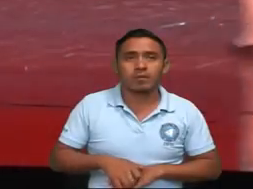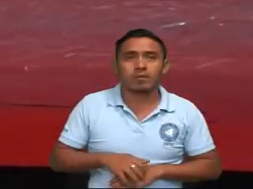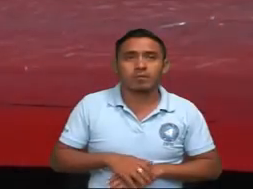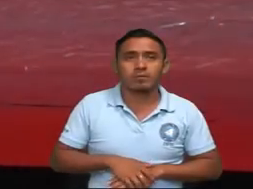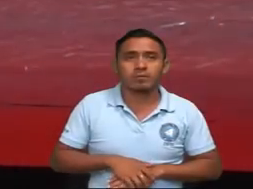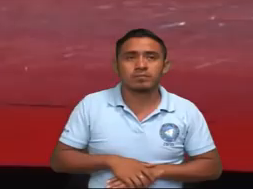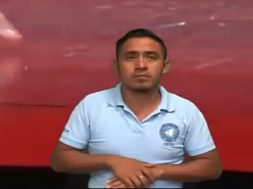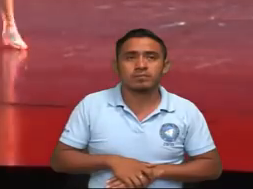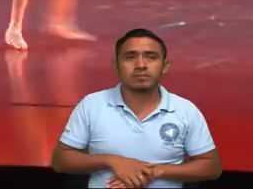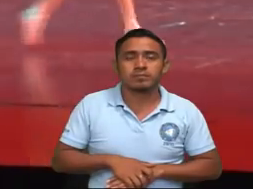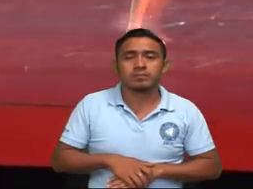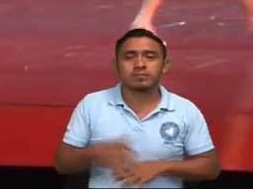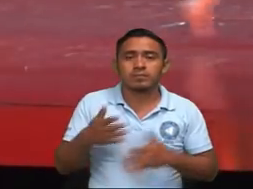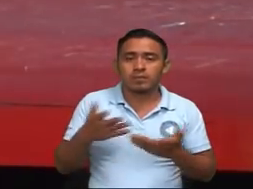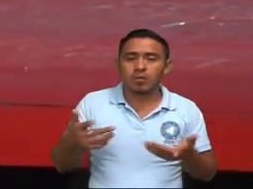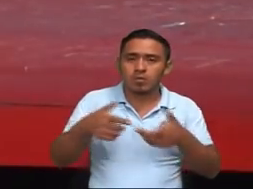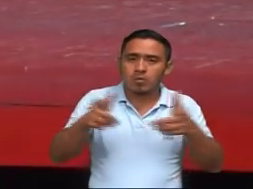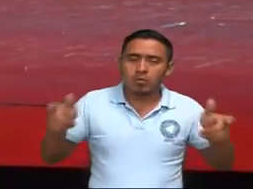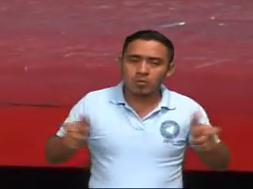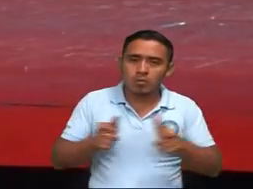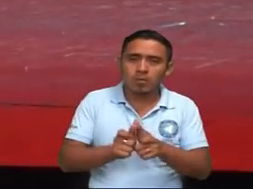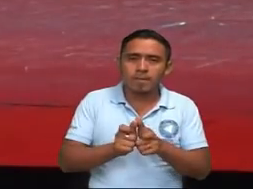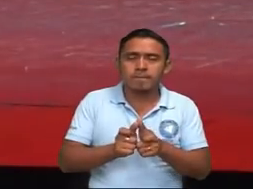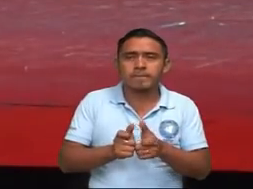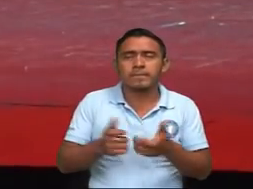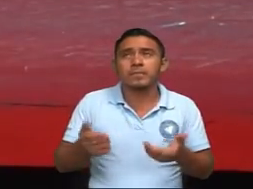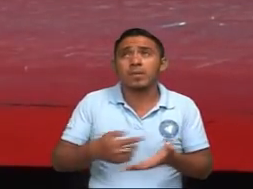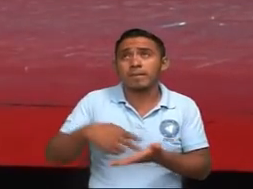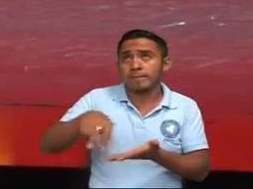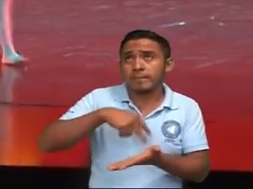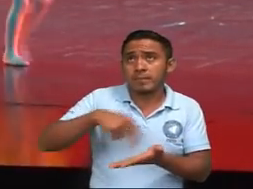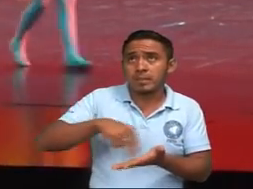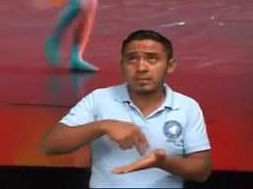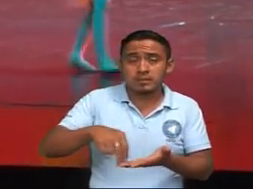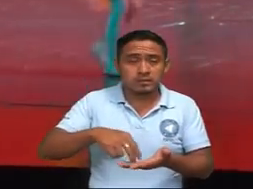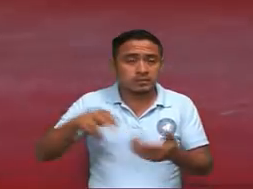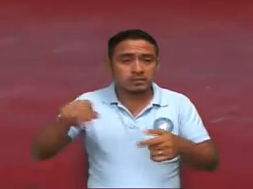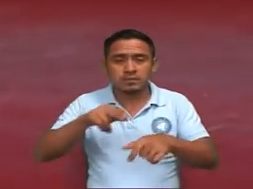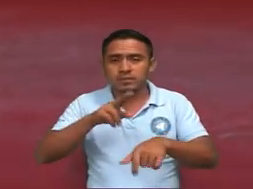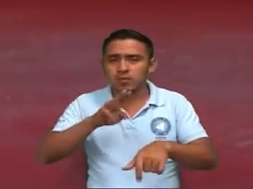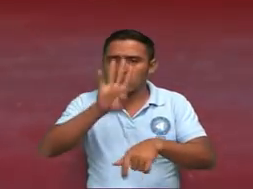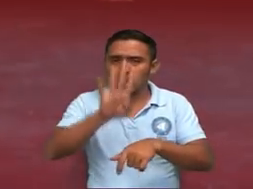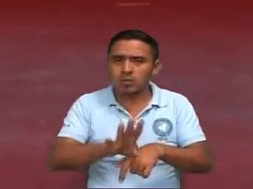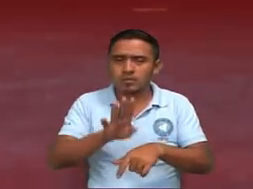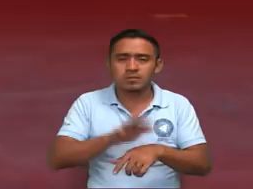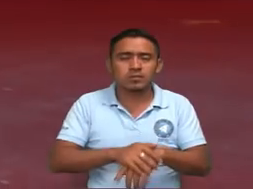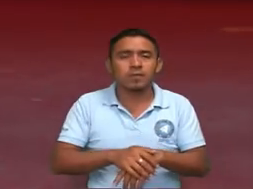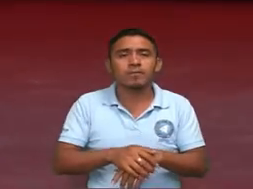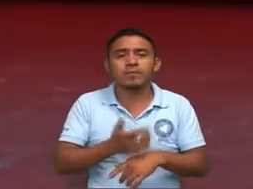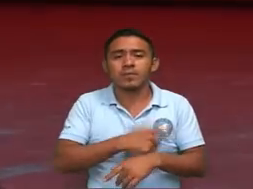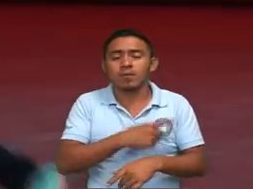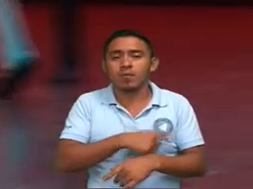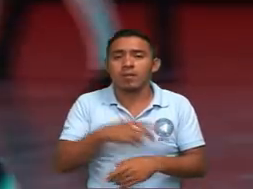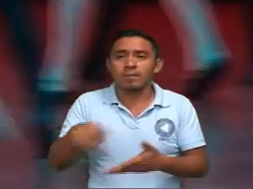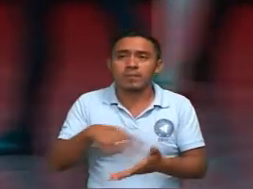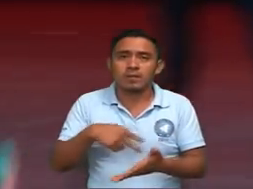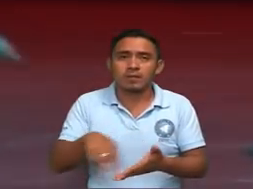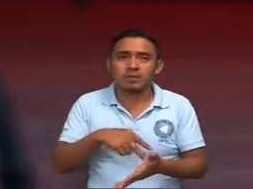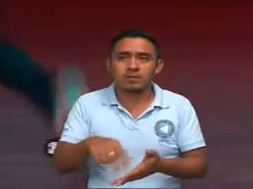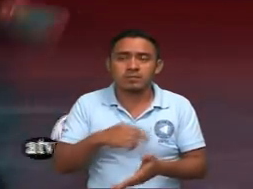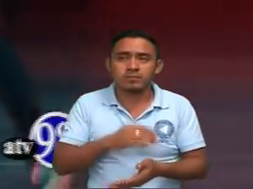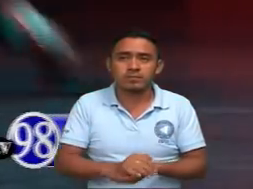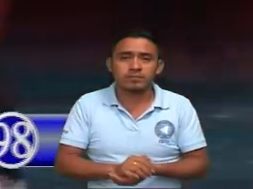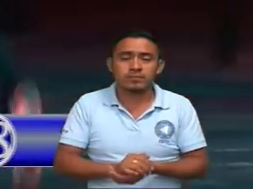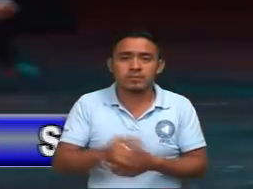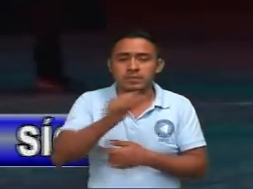En el primer Festival de Bailarines Egresados de la Escuela Nacional de Ballet y cuarto Encuentro de Escuelas de Ballet, participaron niños